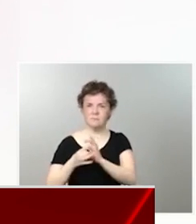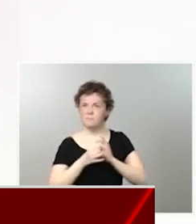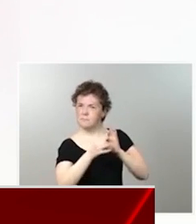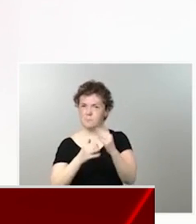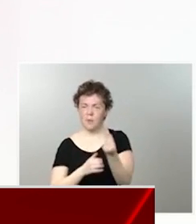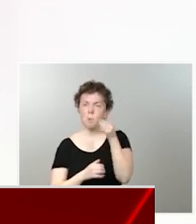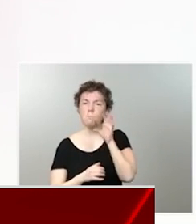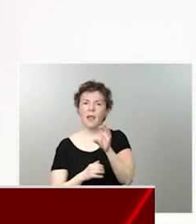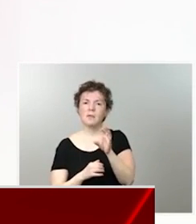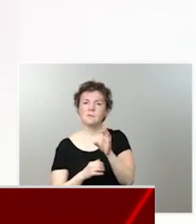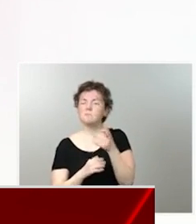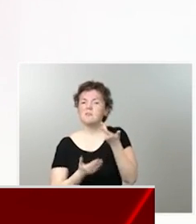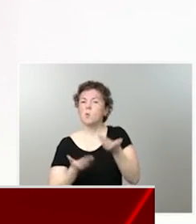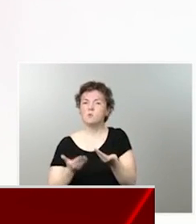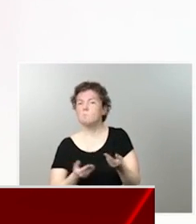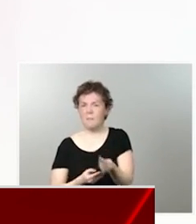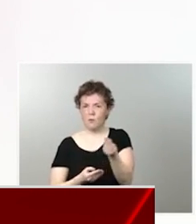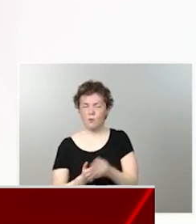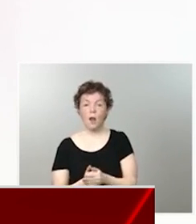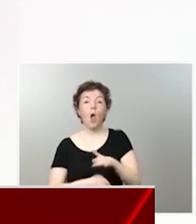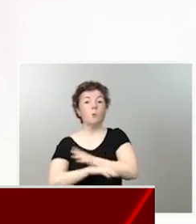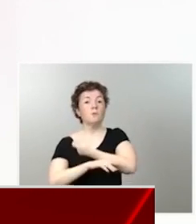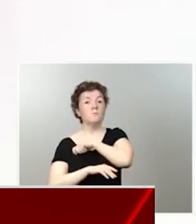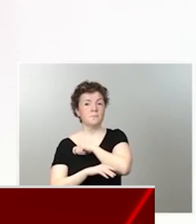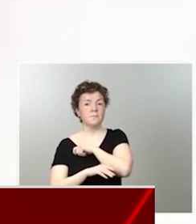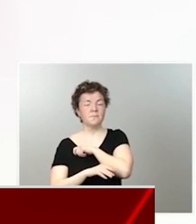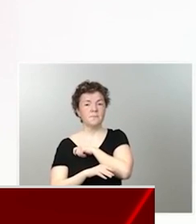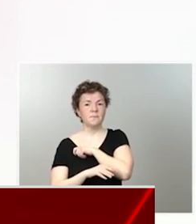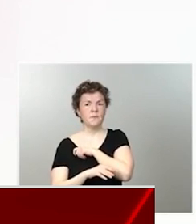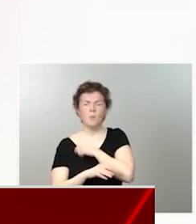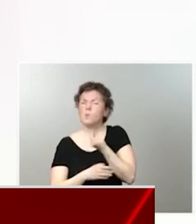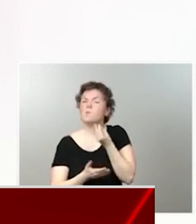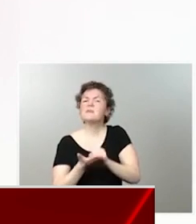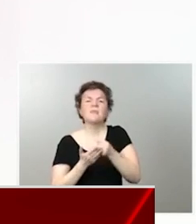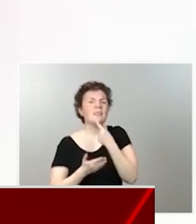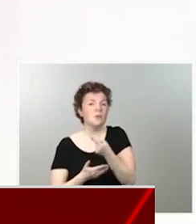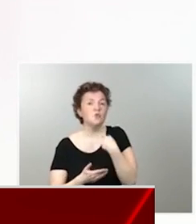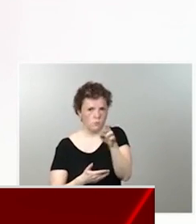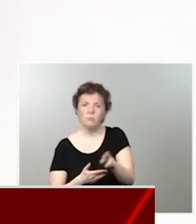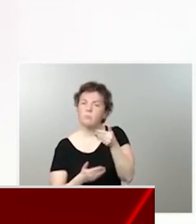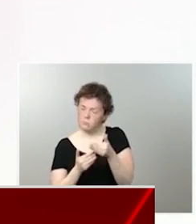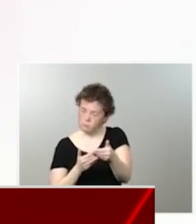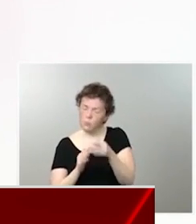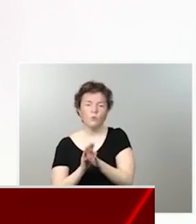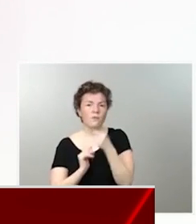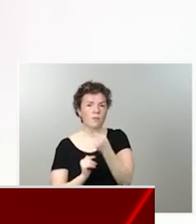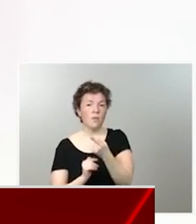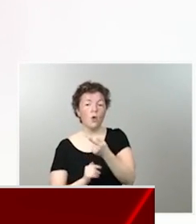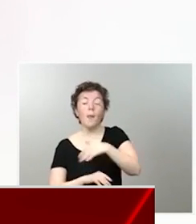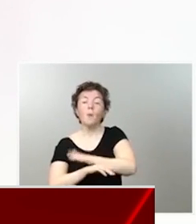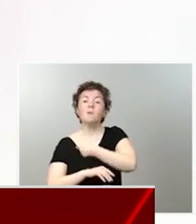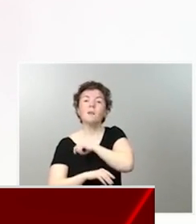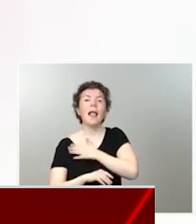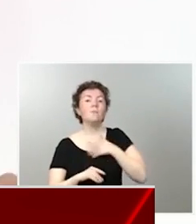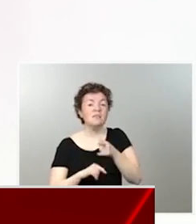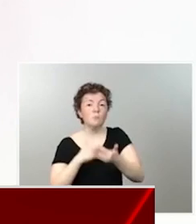millones de euros. Una auténtica salvajada. Eso supone, señoras y señores, sépanlo ustedes, sobre todo todos aquellos que van a